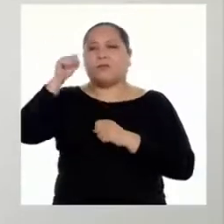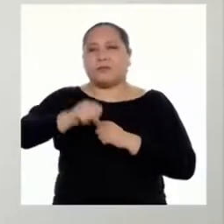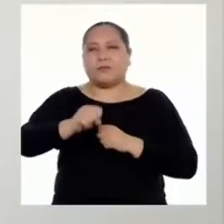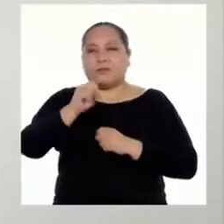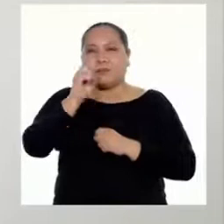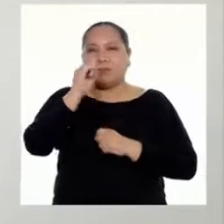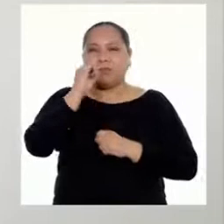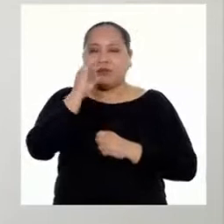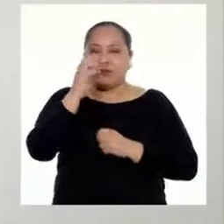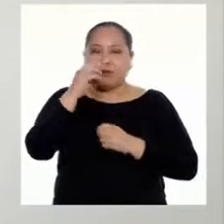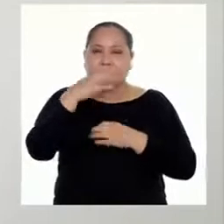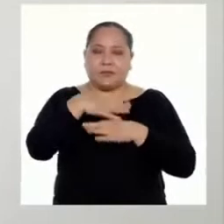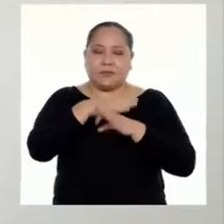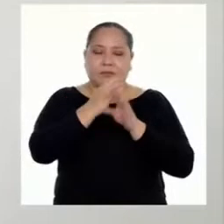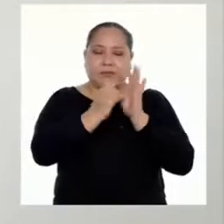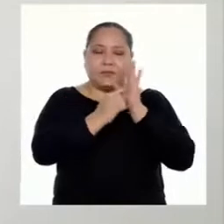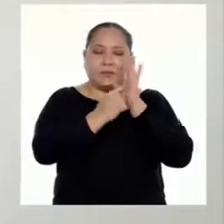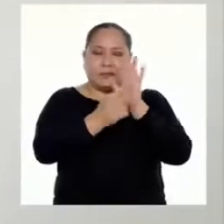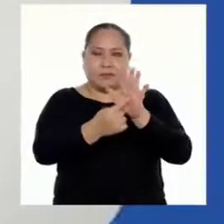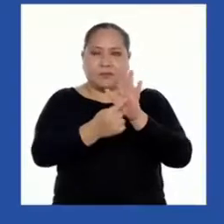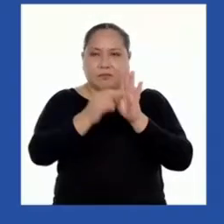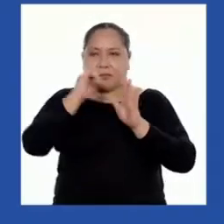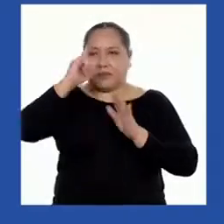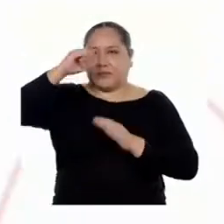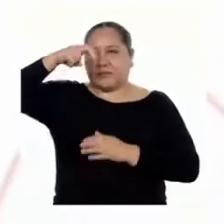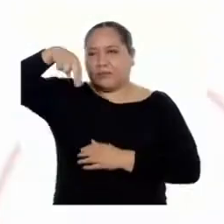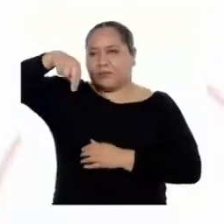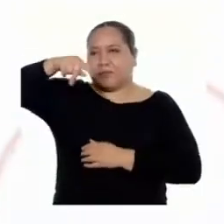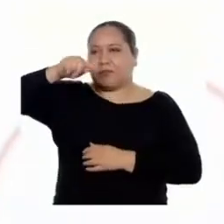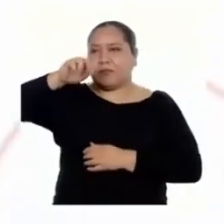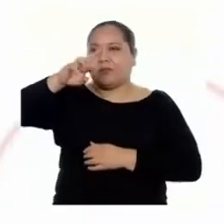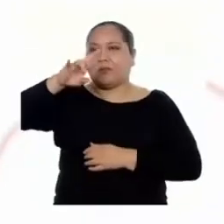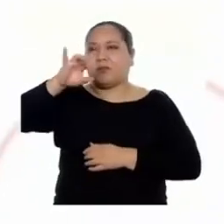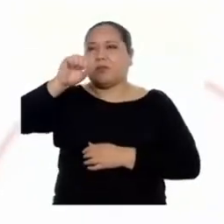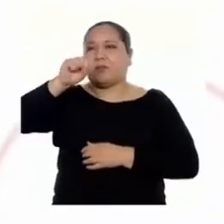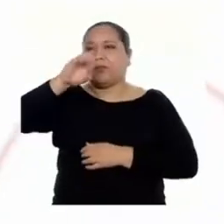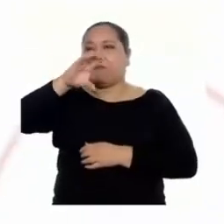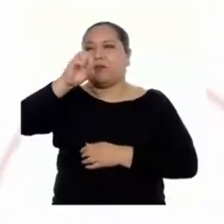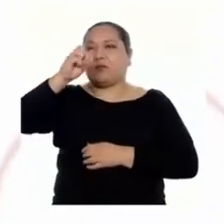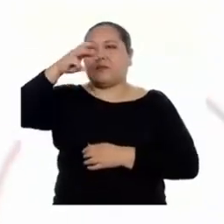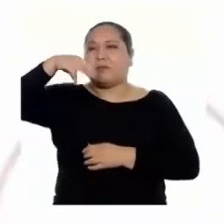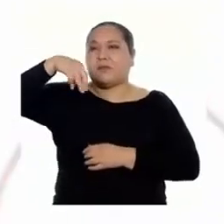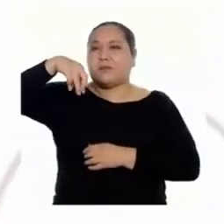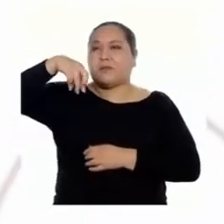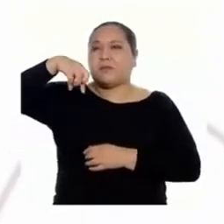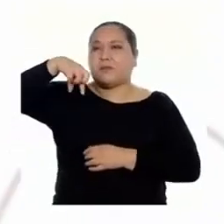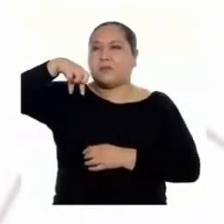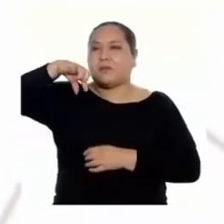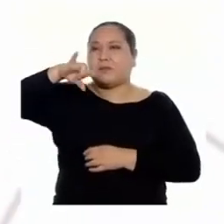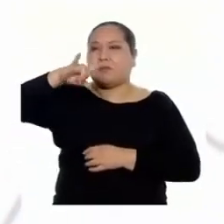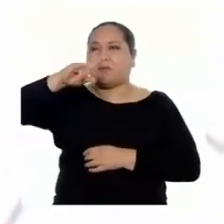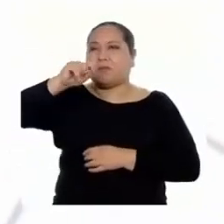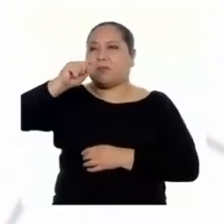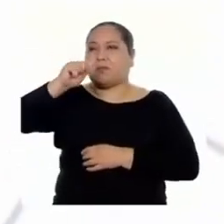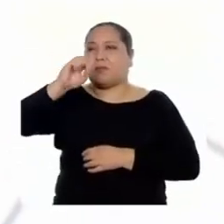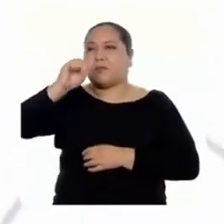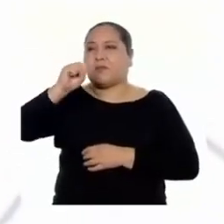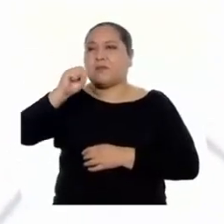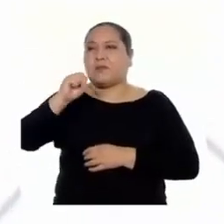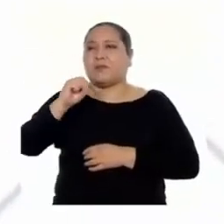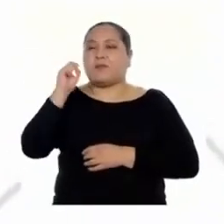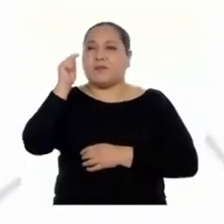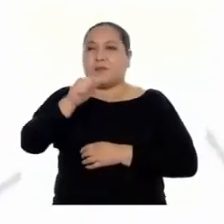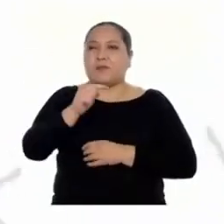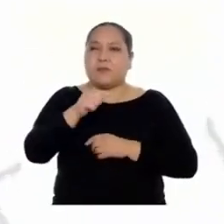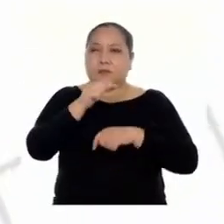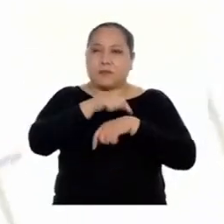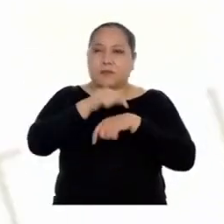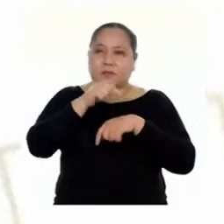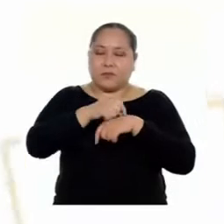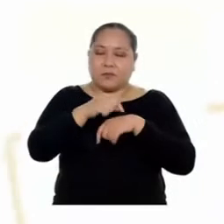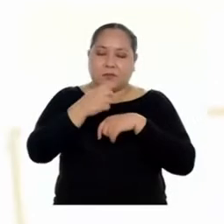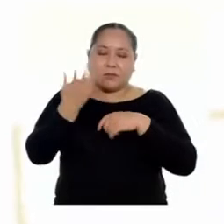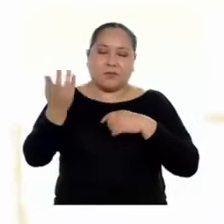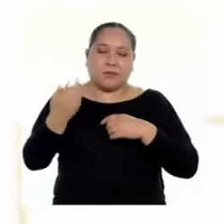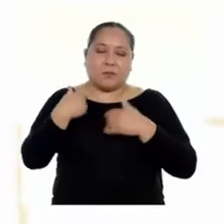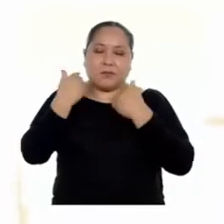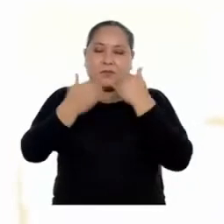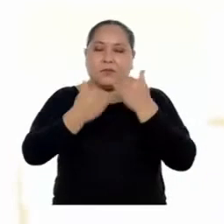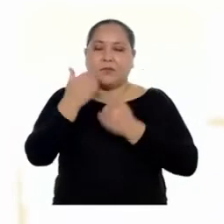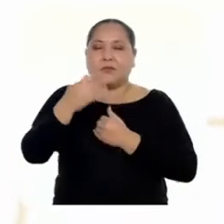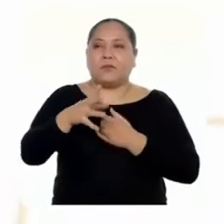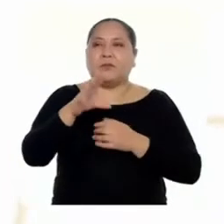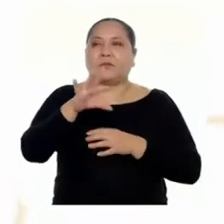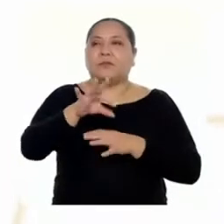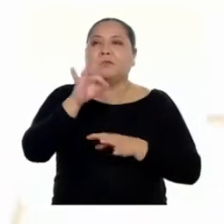Existe una expresión matemática para el interés compuesto. Supongamos que, para un determinado tiempo, periodo, poseo los